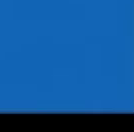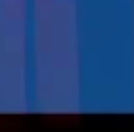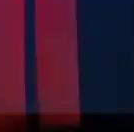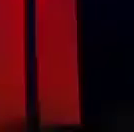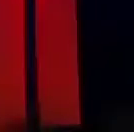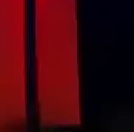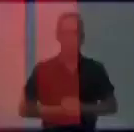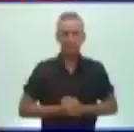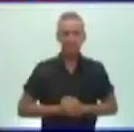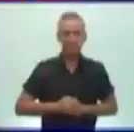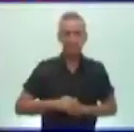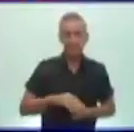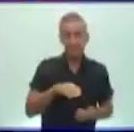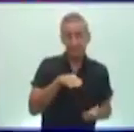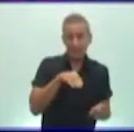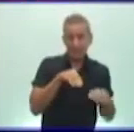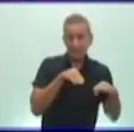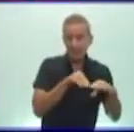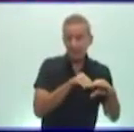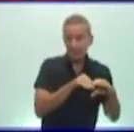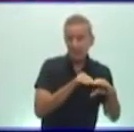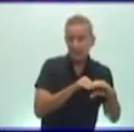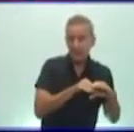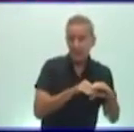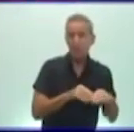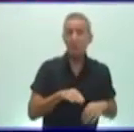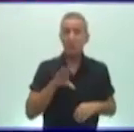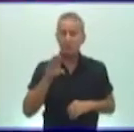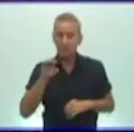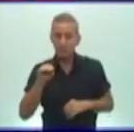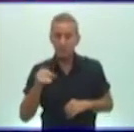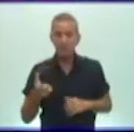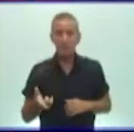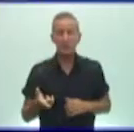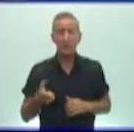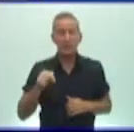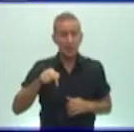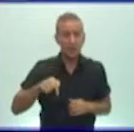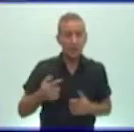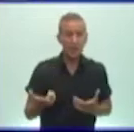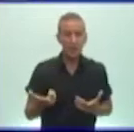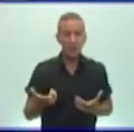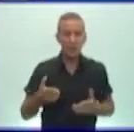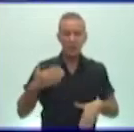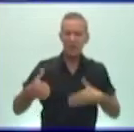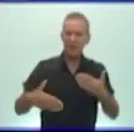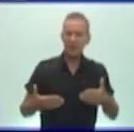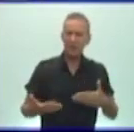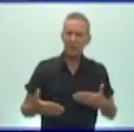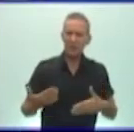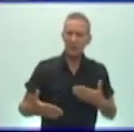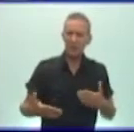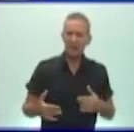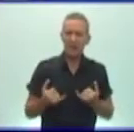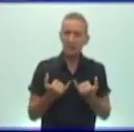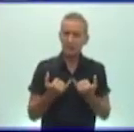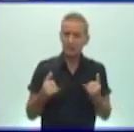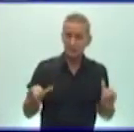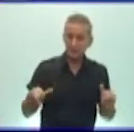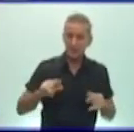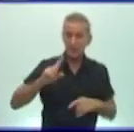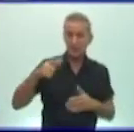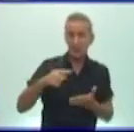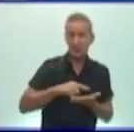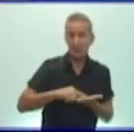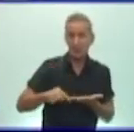Y si de ahorro estamos hablando, pues vamos entonces como actividad independiente también para la próxima semana